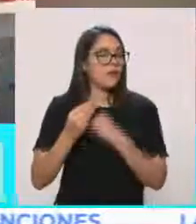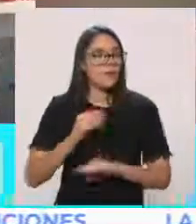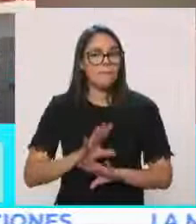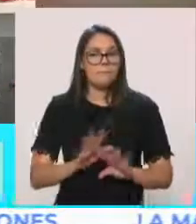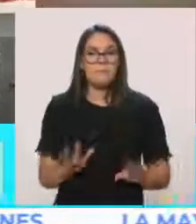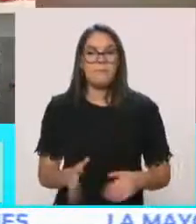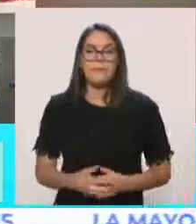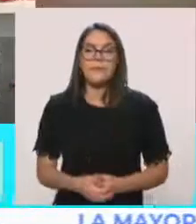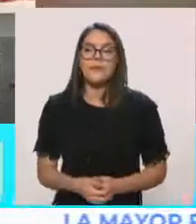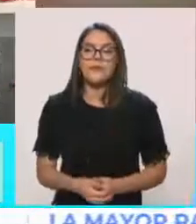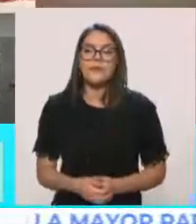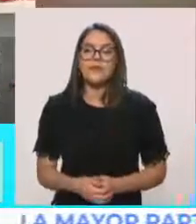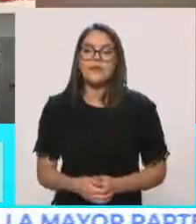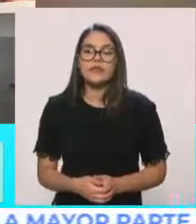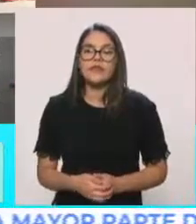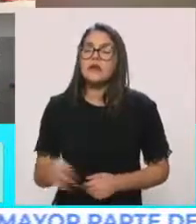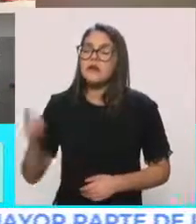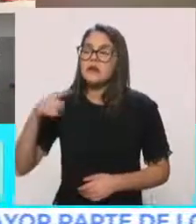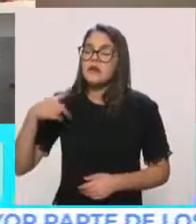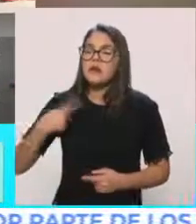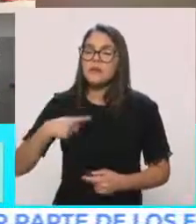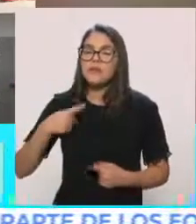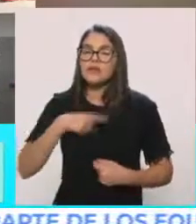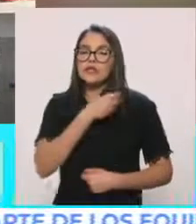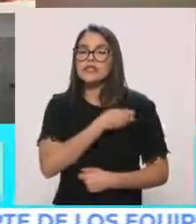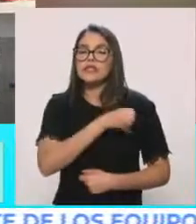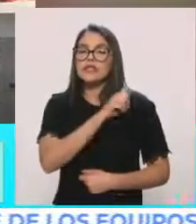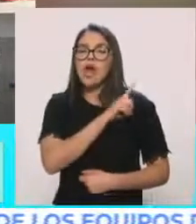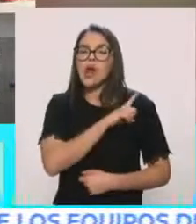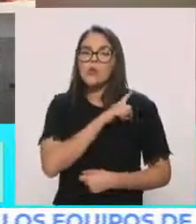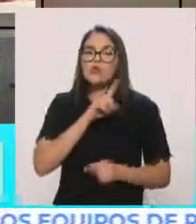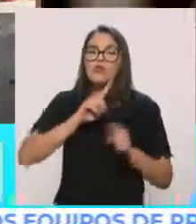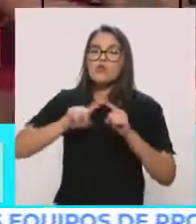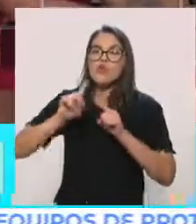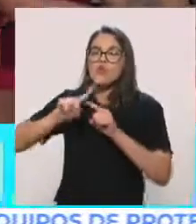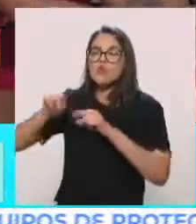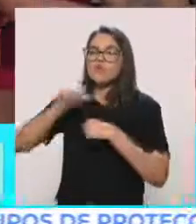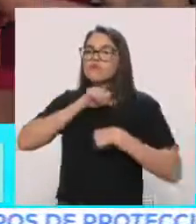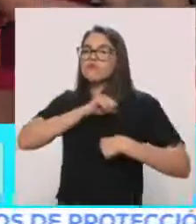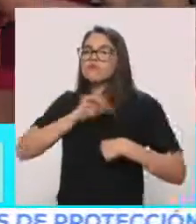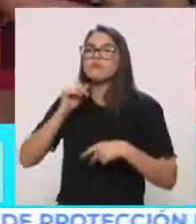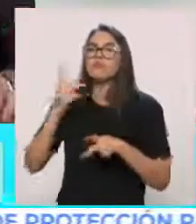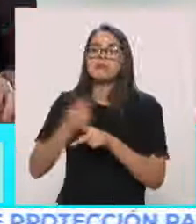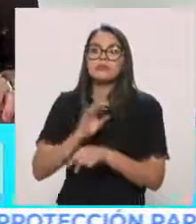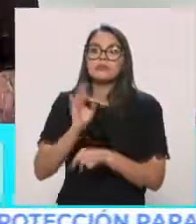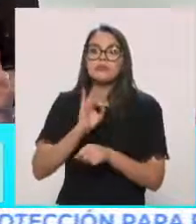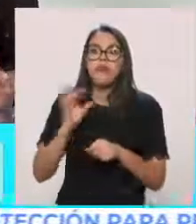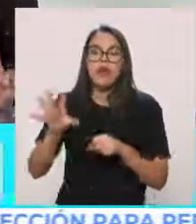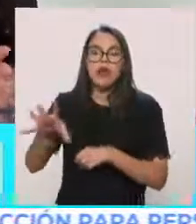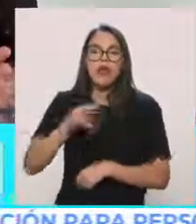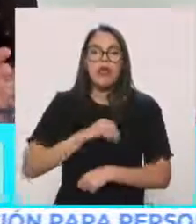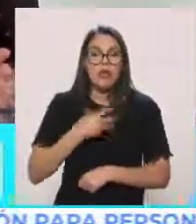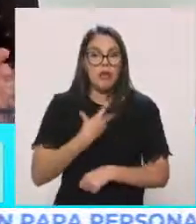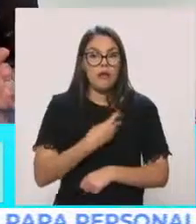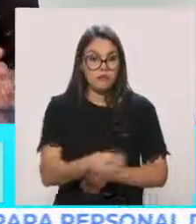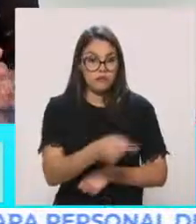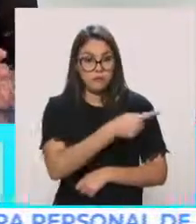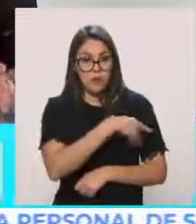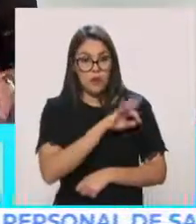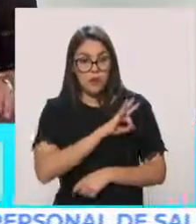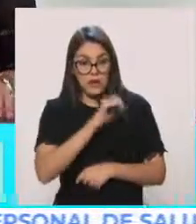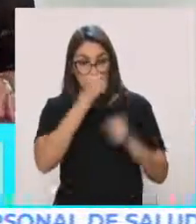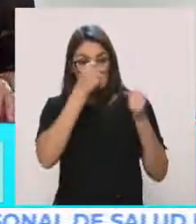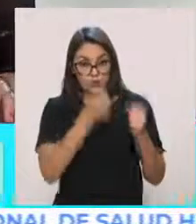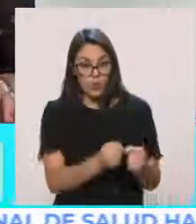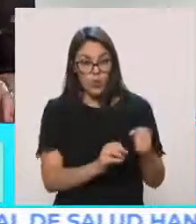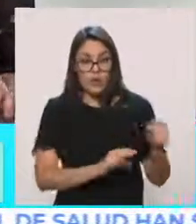dicho autoridades de salud, el servicio de salud, la atención médica en caso de contagios por COVID-19? ¿Está garantizada para